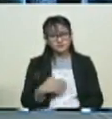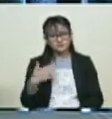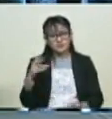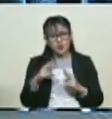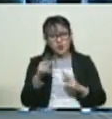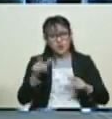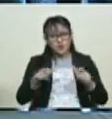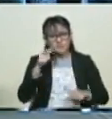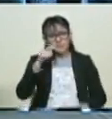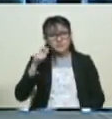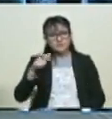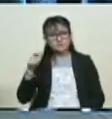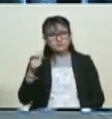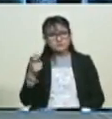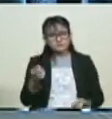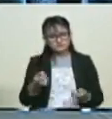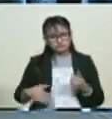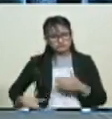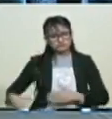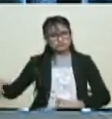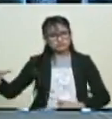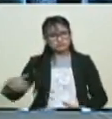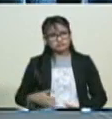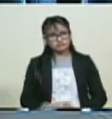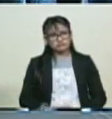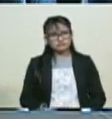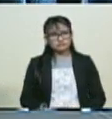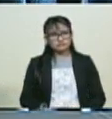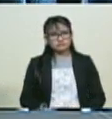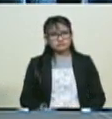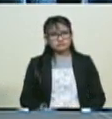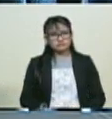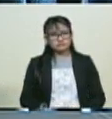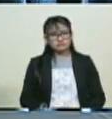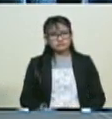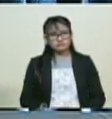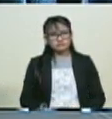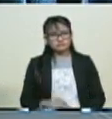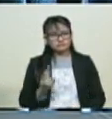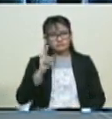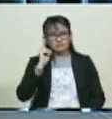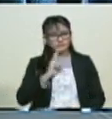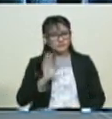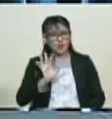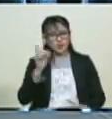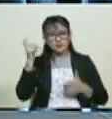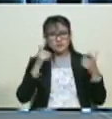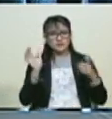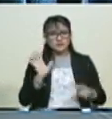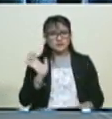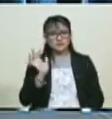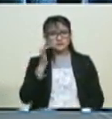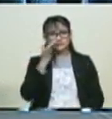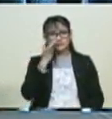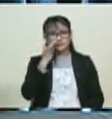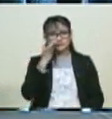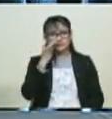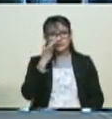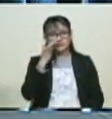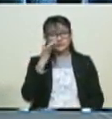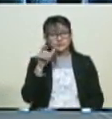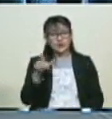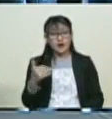de grandes recursos económicos no precisamente bolivarianos o chavistas no que